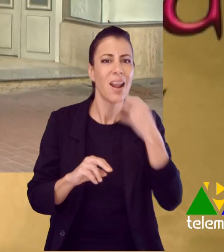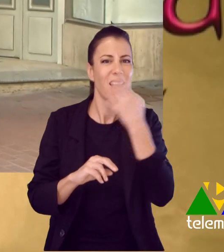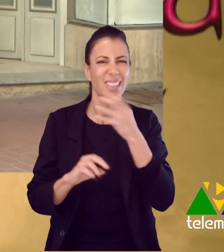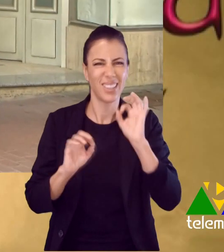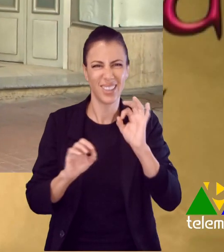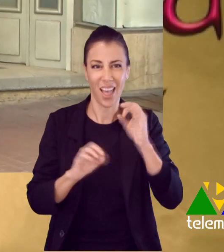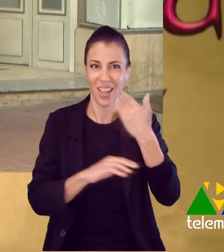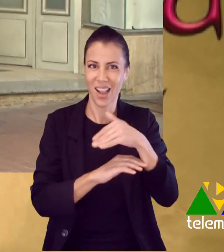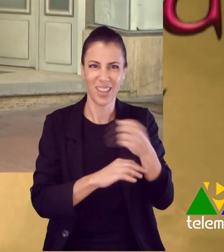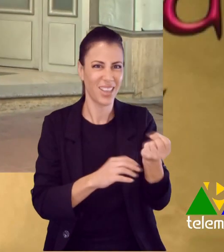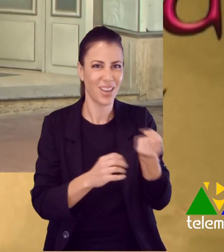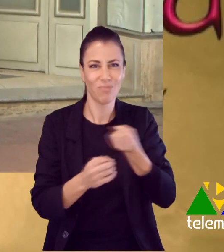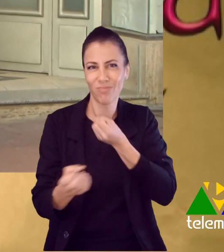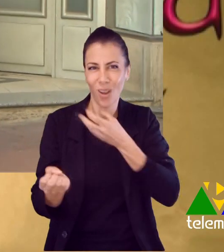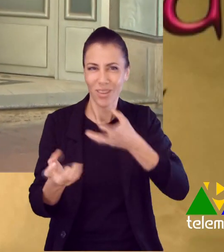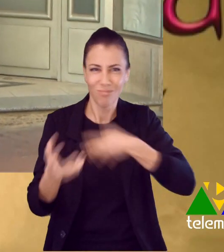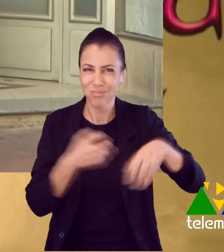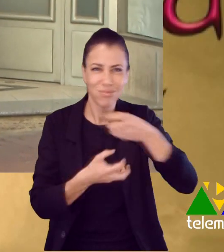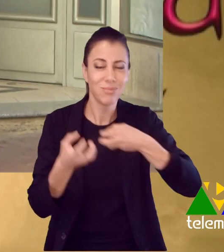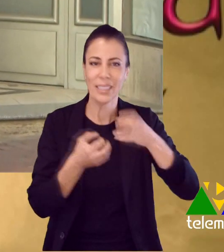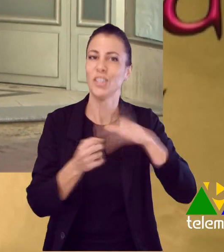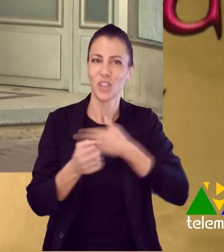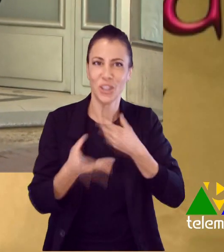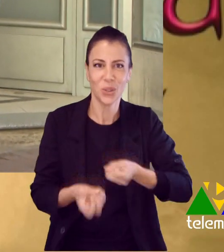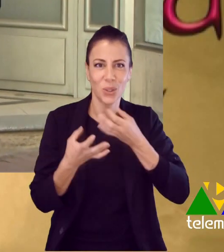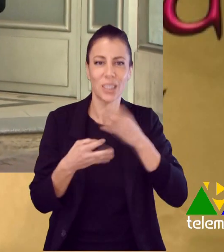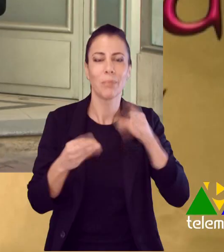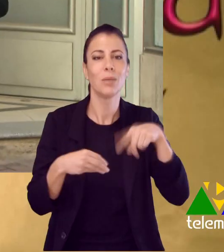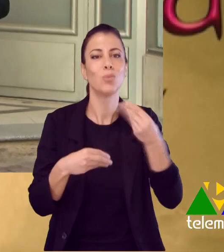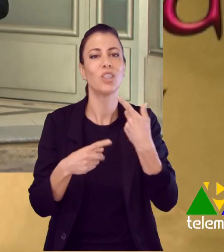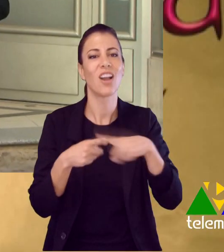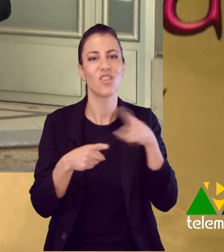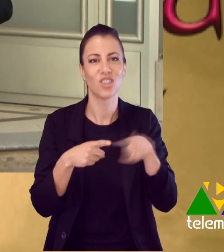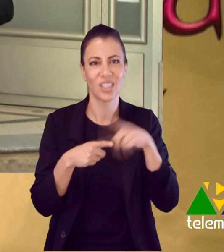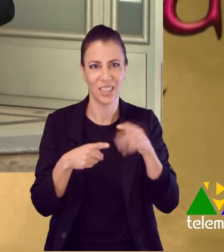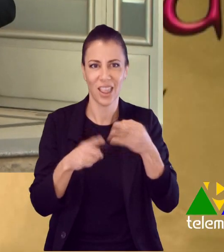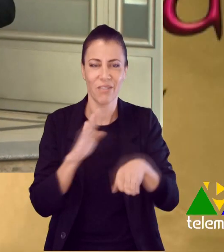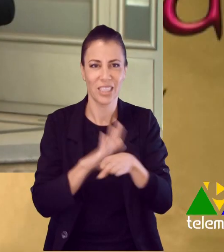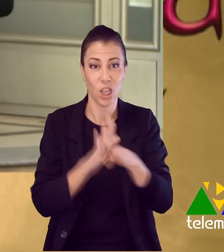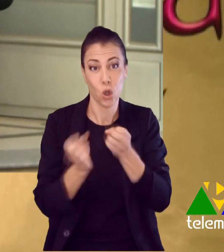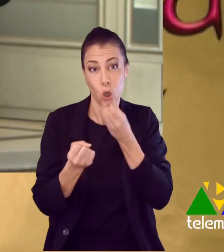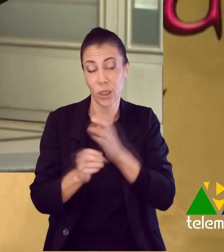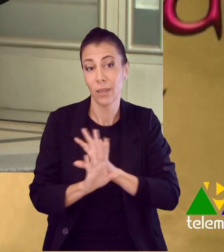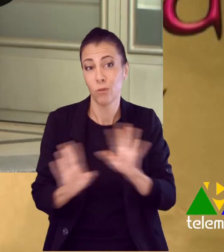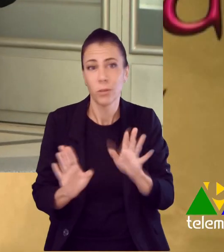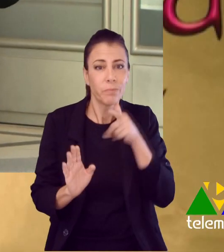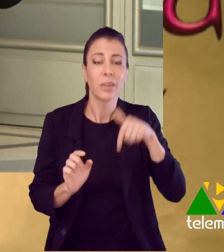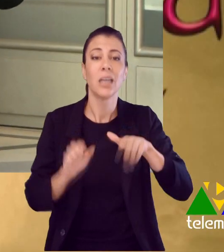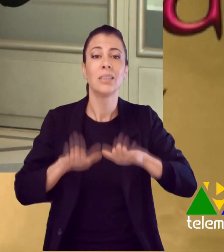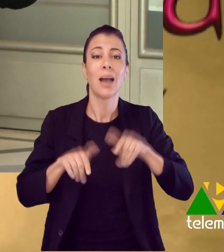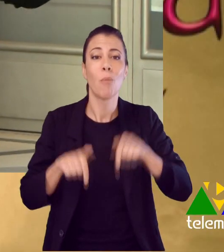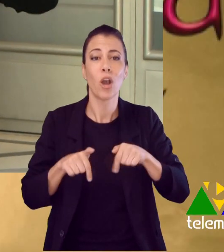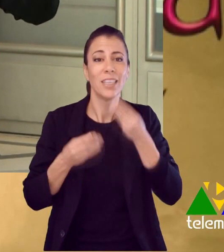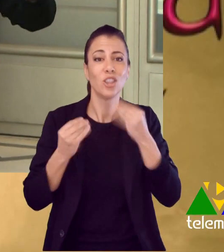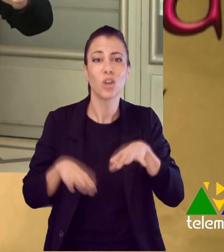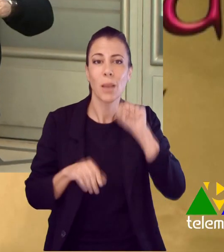también que hay por ahí, de esas leyendas y de muchas historias y cositas que hay que seguir contando. Así que estamos en esta